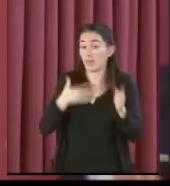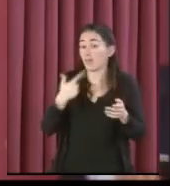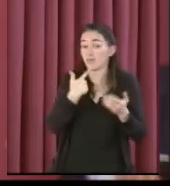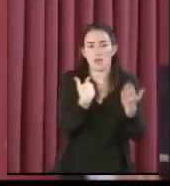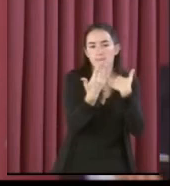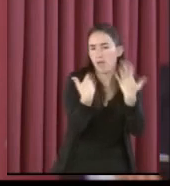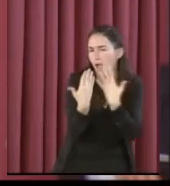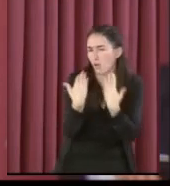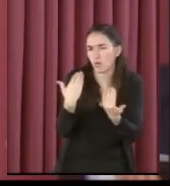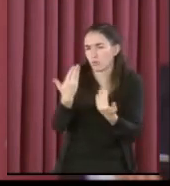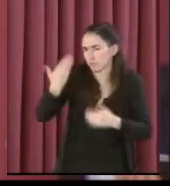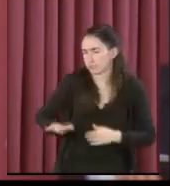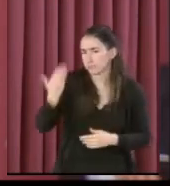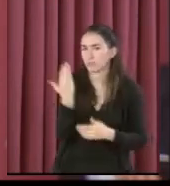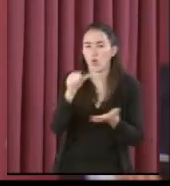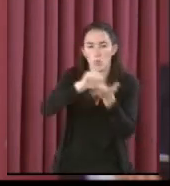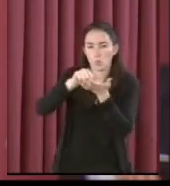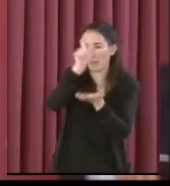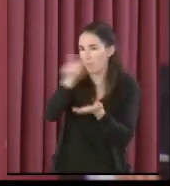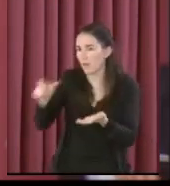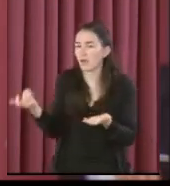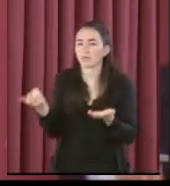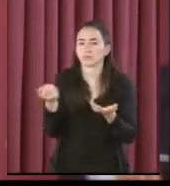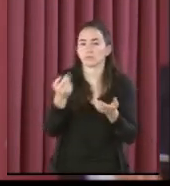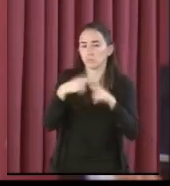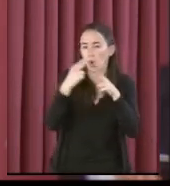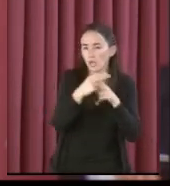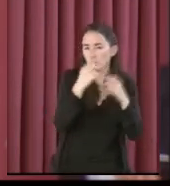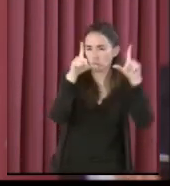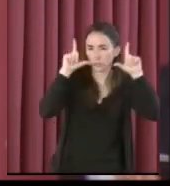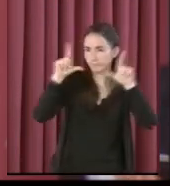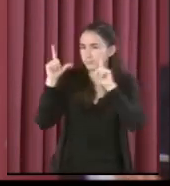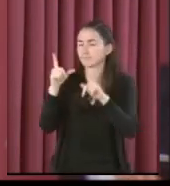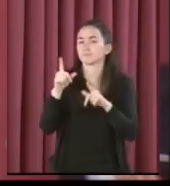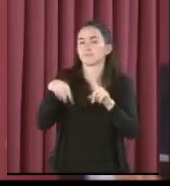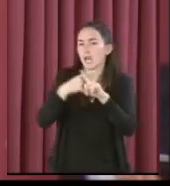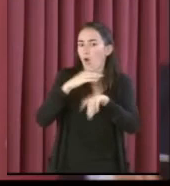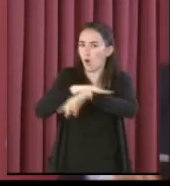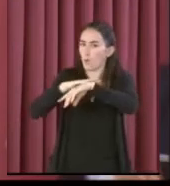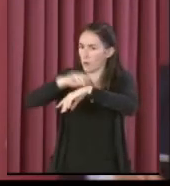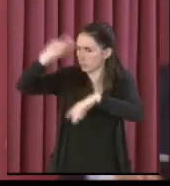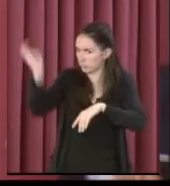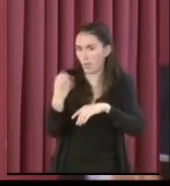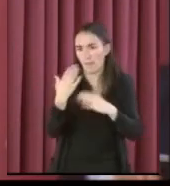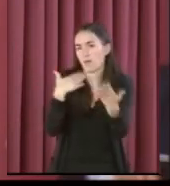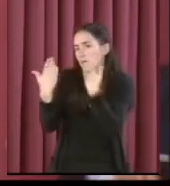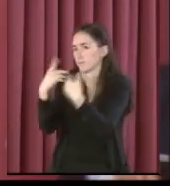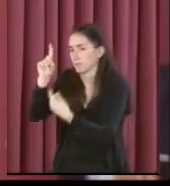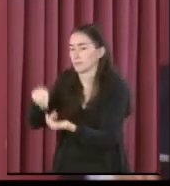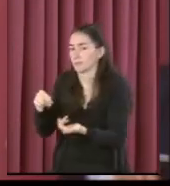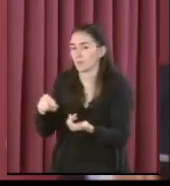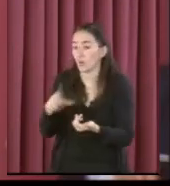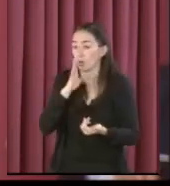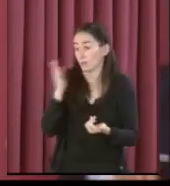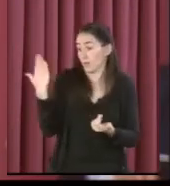con ciudadanos y representantes políticos, lo es con el resto de las administraciones. En este ámbito se circunscribe una de las grandes novedades de